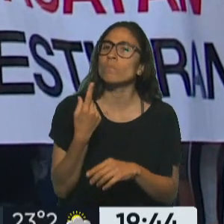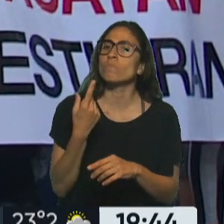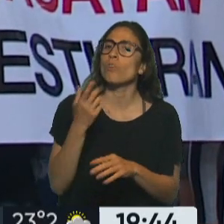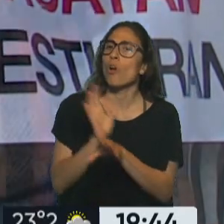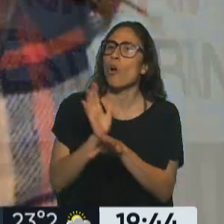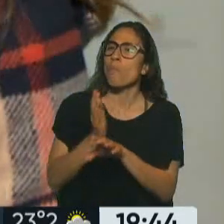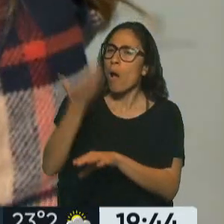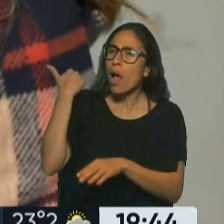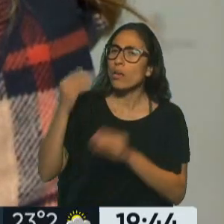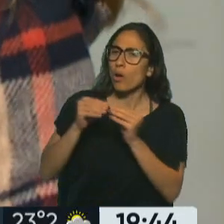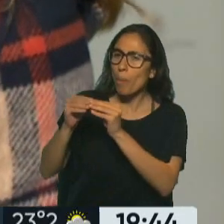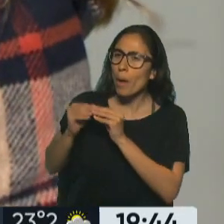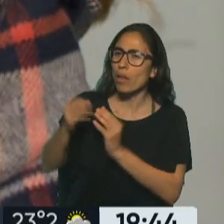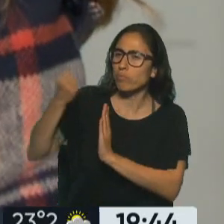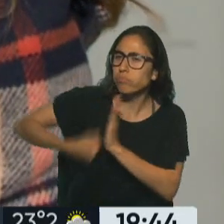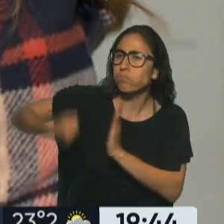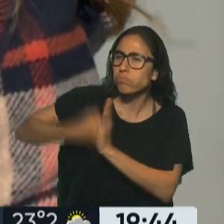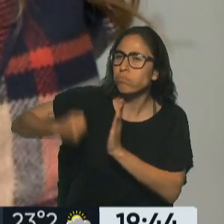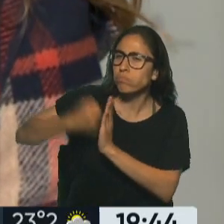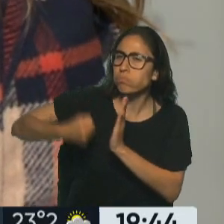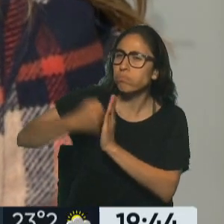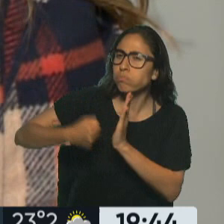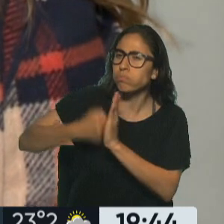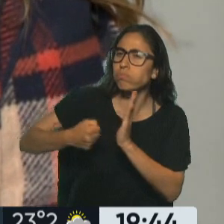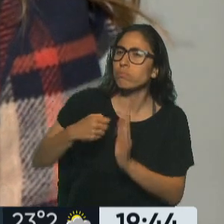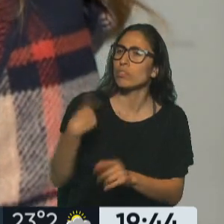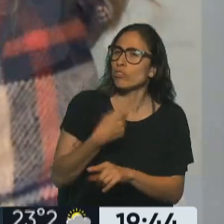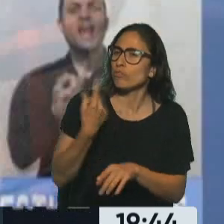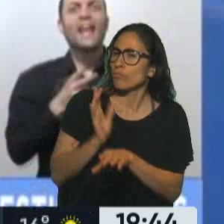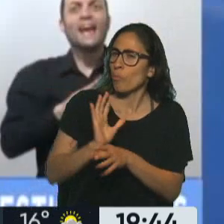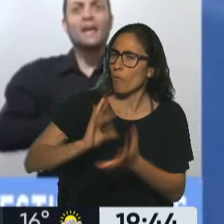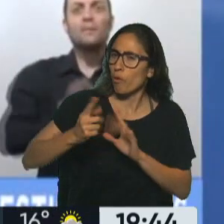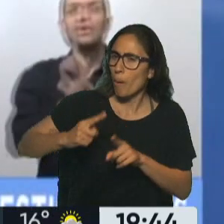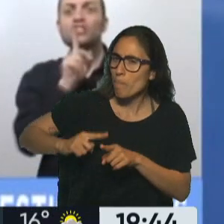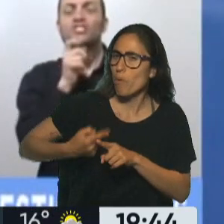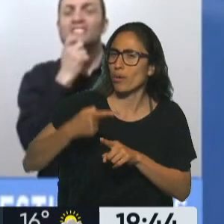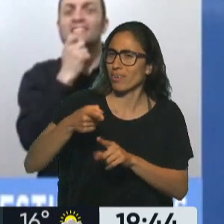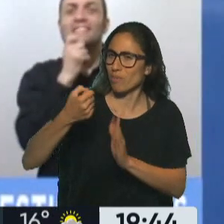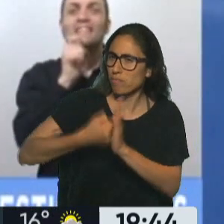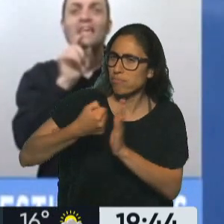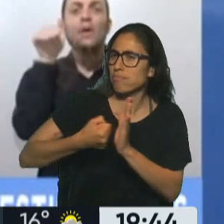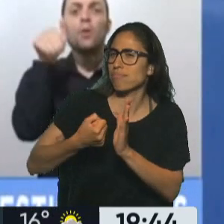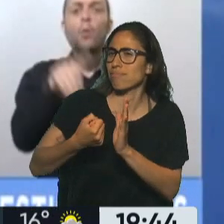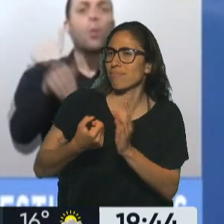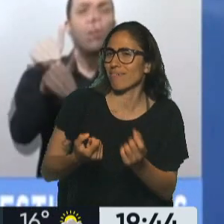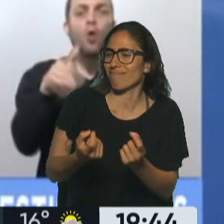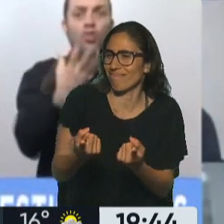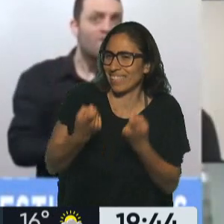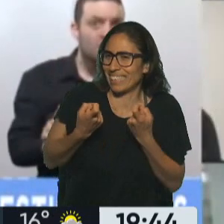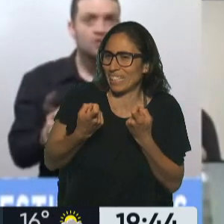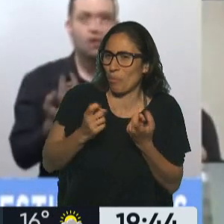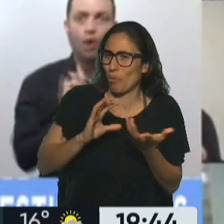aquí la participación política es un aspecto del desarrollo de nuestras vidas fundamental creo que con cupo lo que estamos